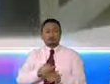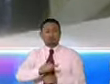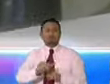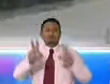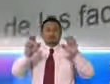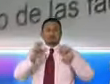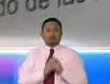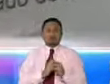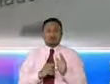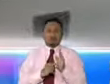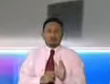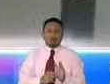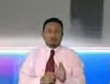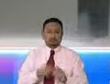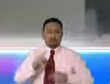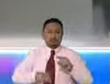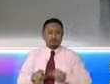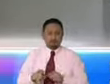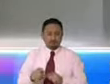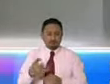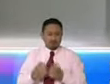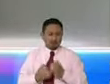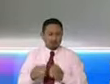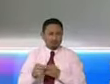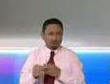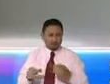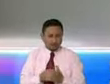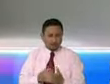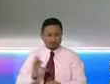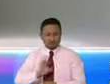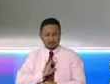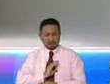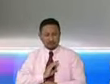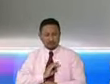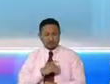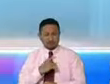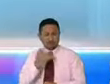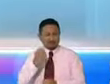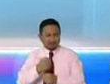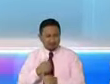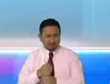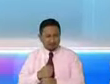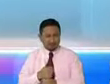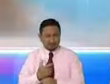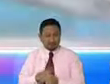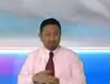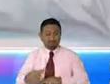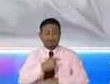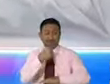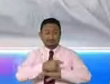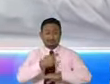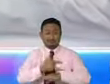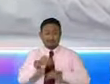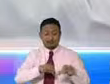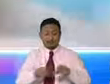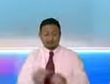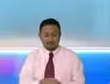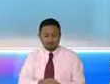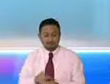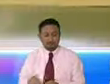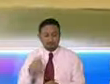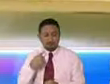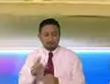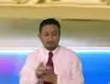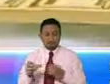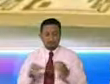supuestas inconsistencias contables, técnicas y laborales en el proyecto de la refinería del Pacífico. El gerente de Petroecuador señaló que habría irregularidades contables